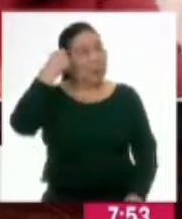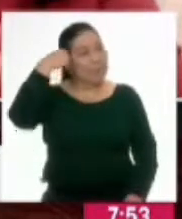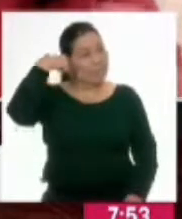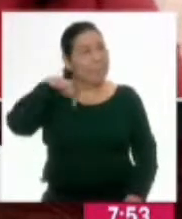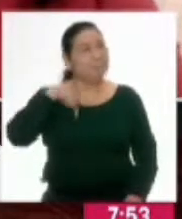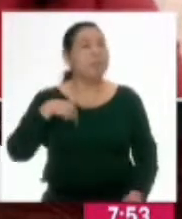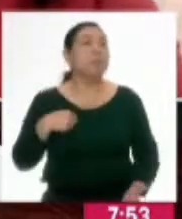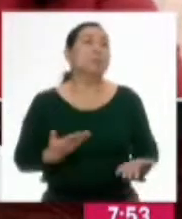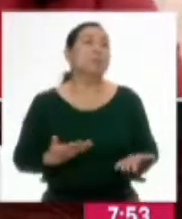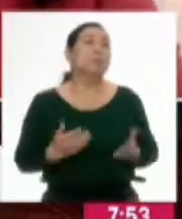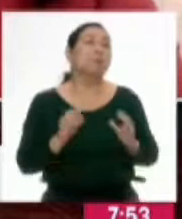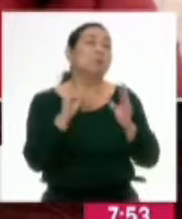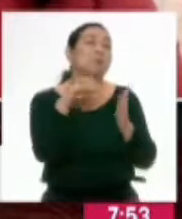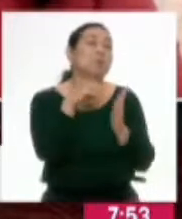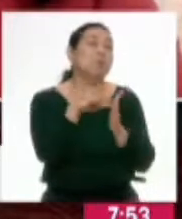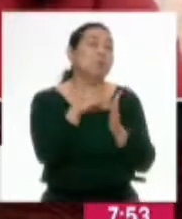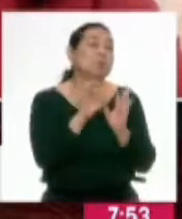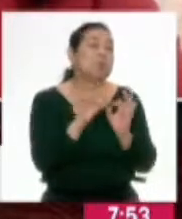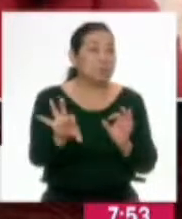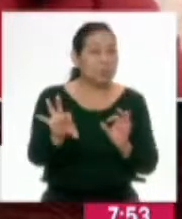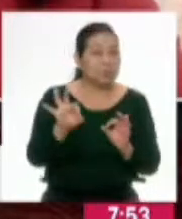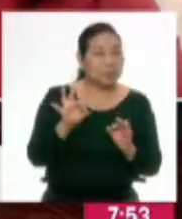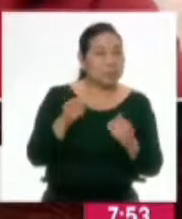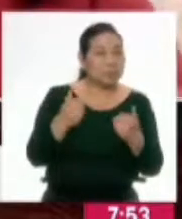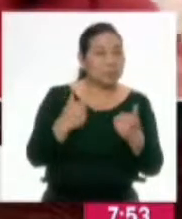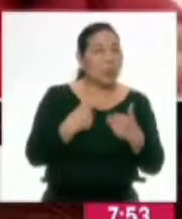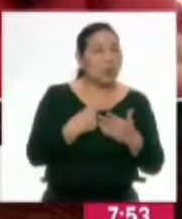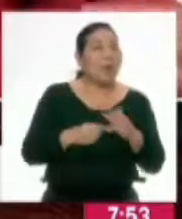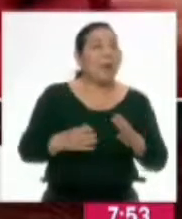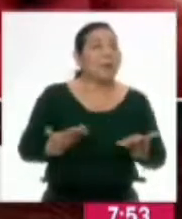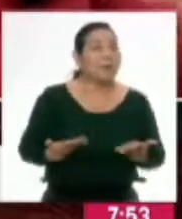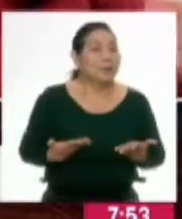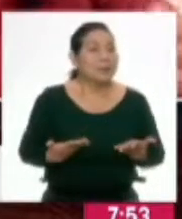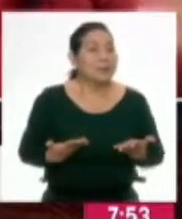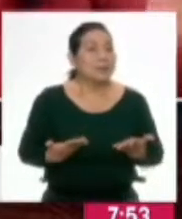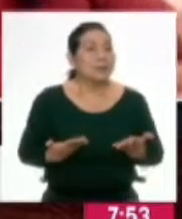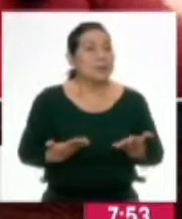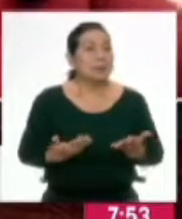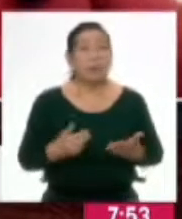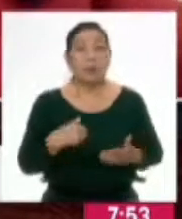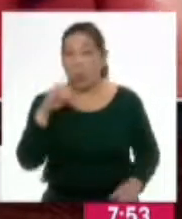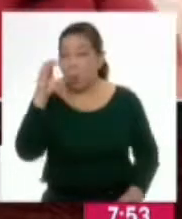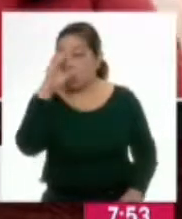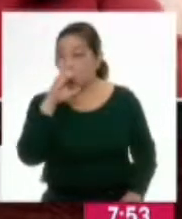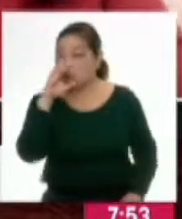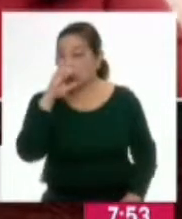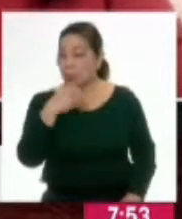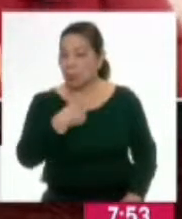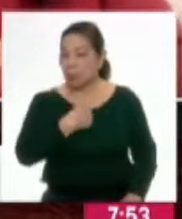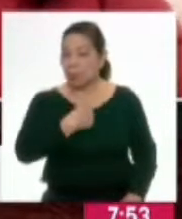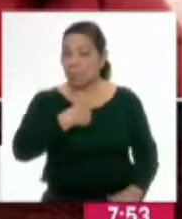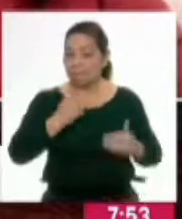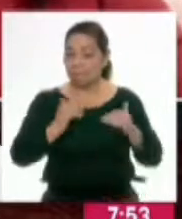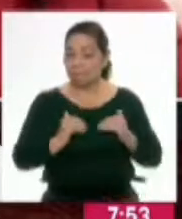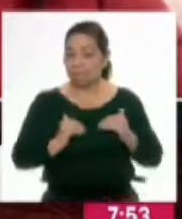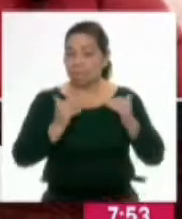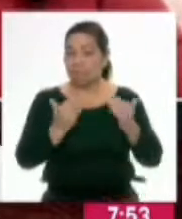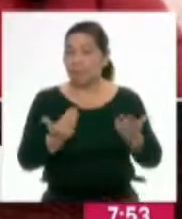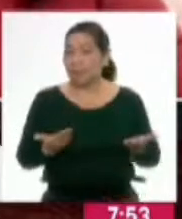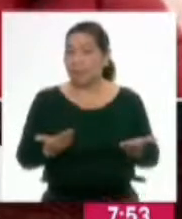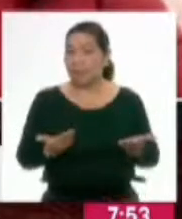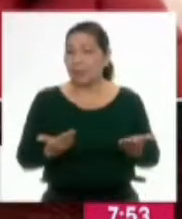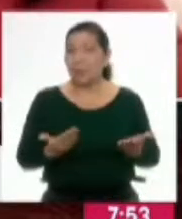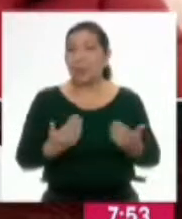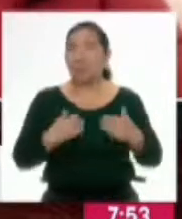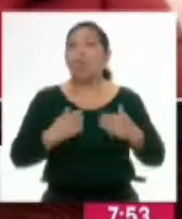Pero hay una, vamos a ponerlo así, es una elección que uno tiene que hacer. O ¿Busco crecer como persona o busco